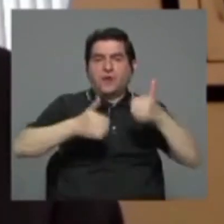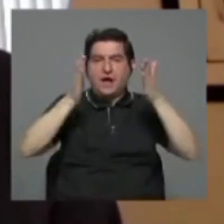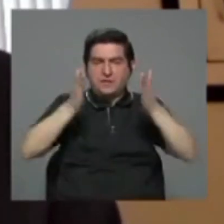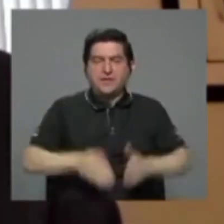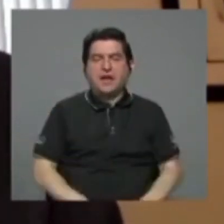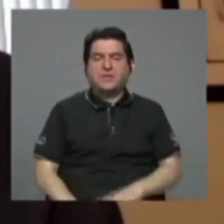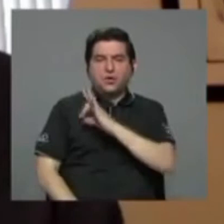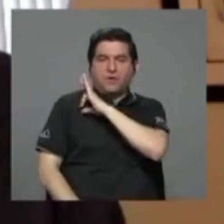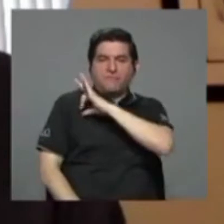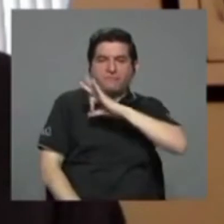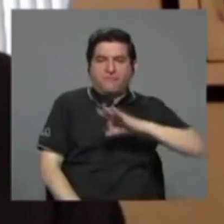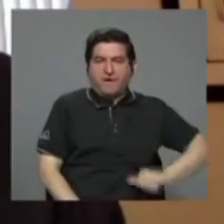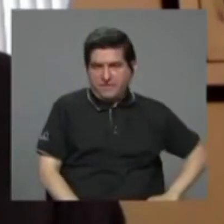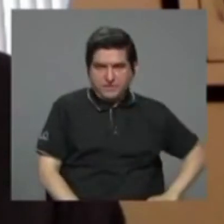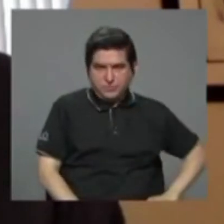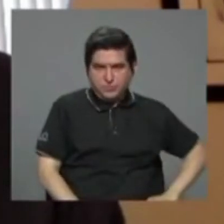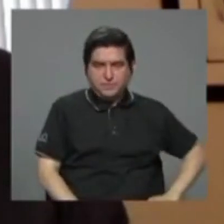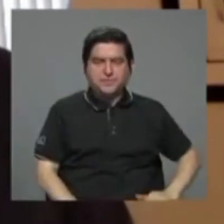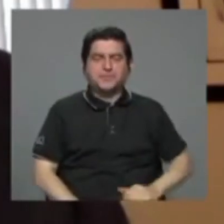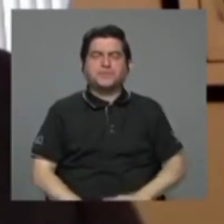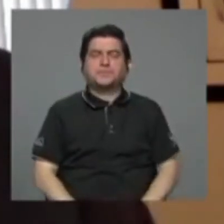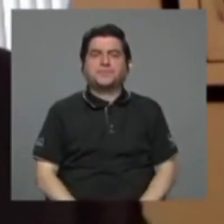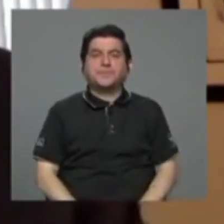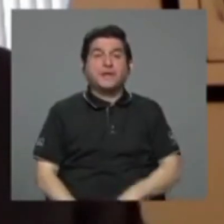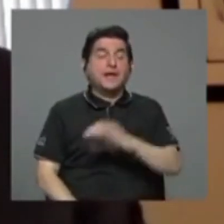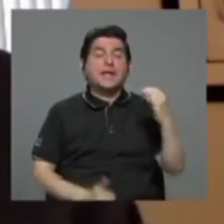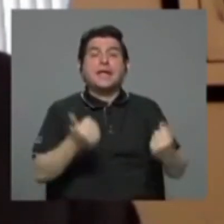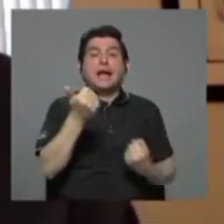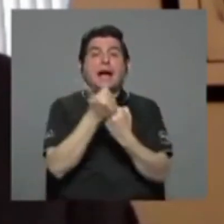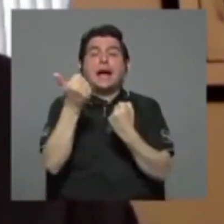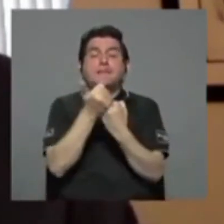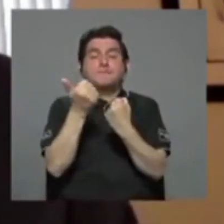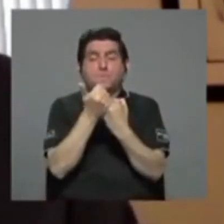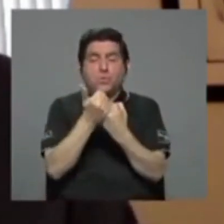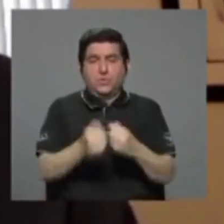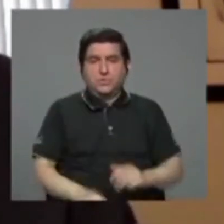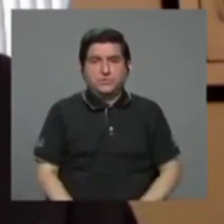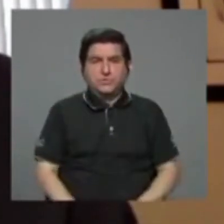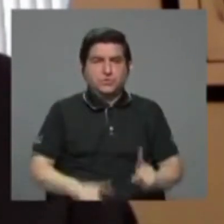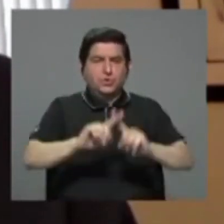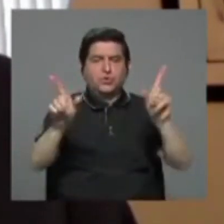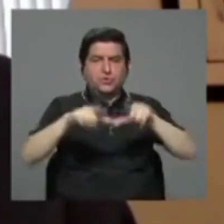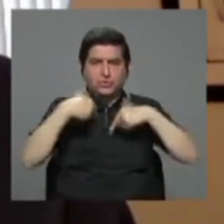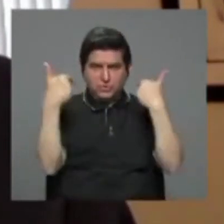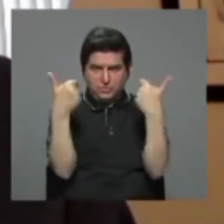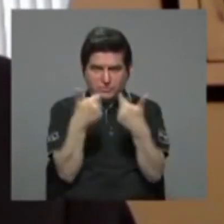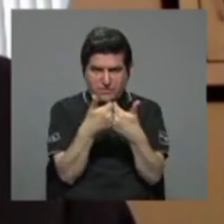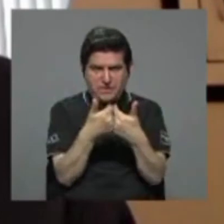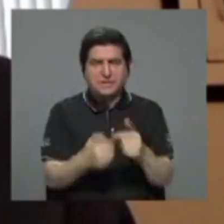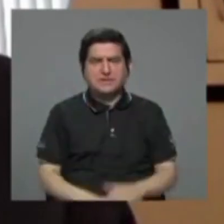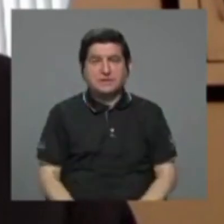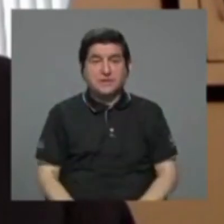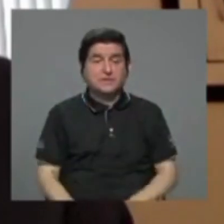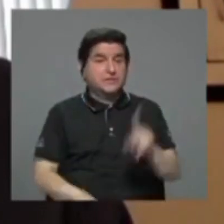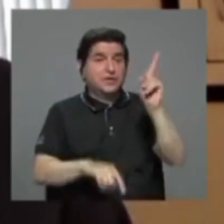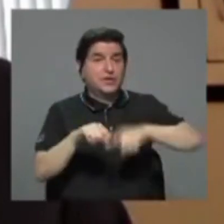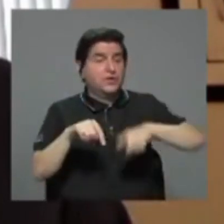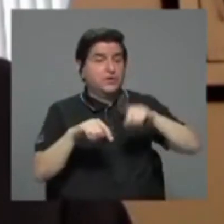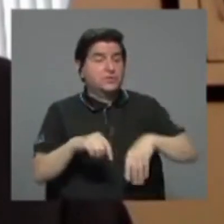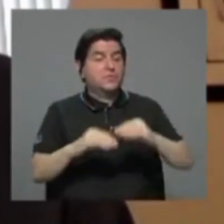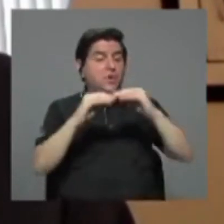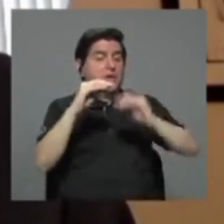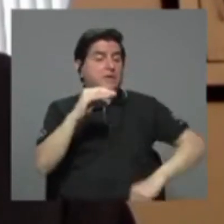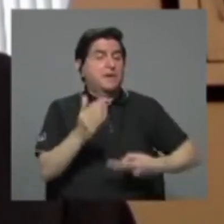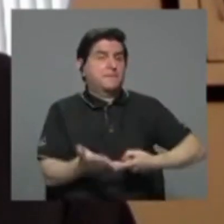don Fabricio Alvarado, y del apoyo de una serie de sectores, y aquí no se puede